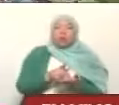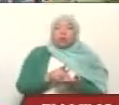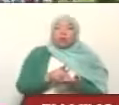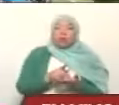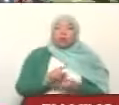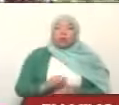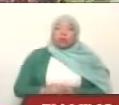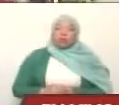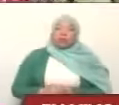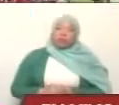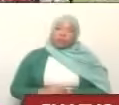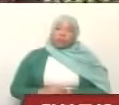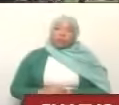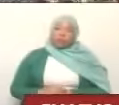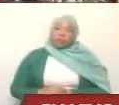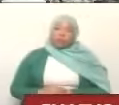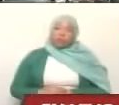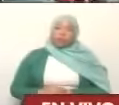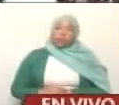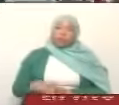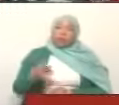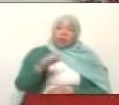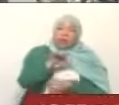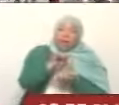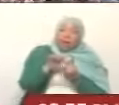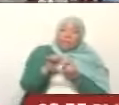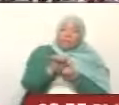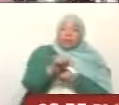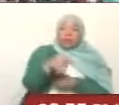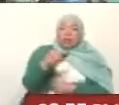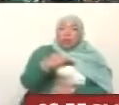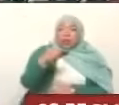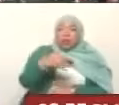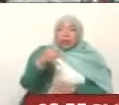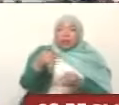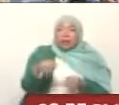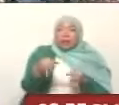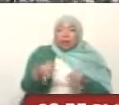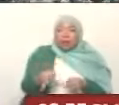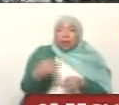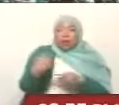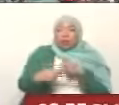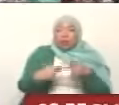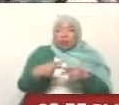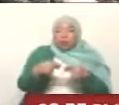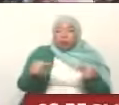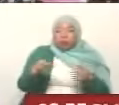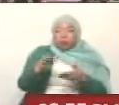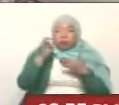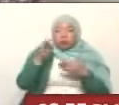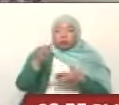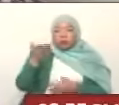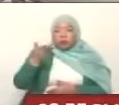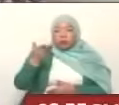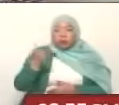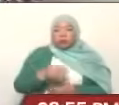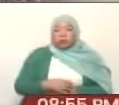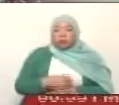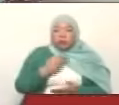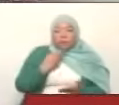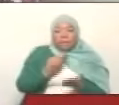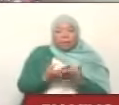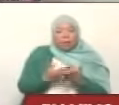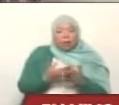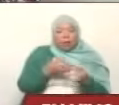porque estamos conservando el medio ambiente, que es un elemento fundamental para la vida del ser humano. ¿Cómo es ese